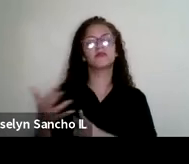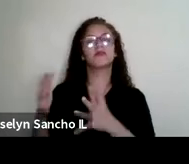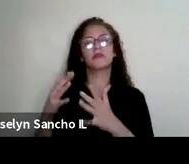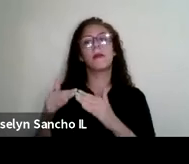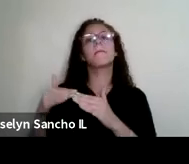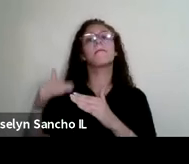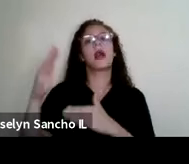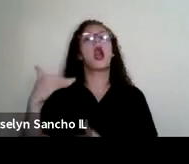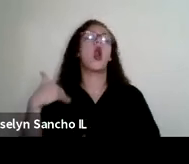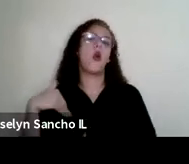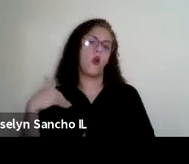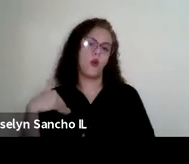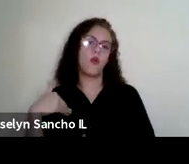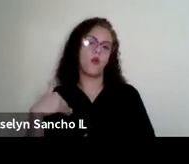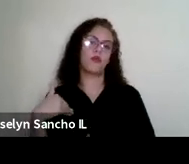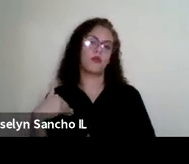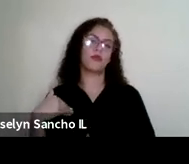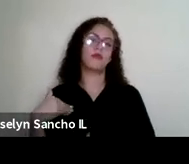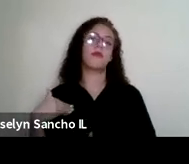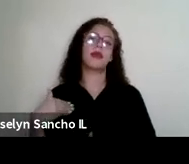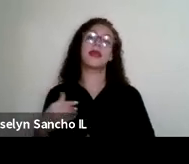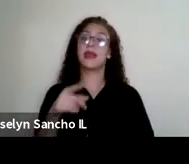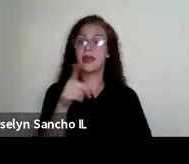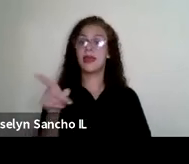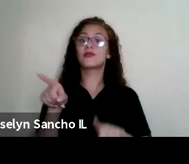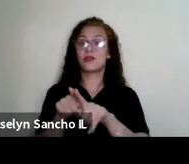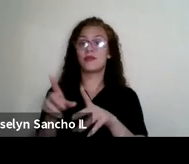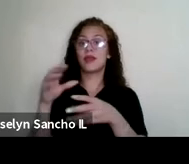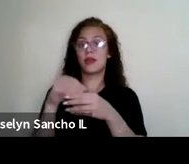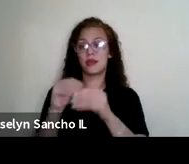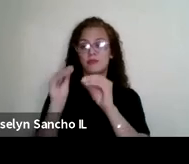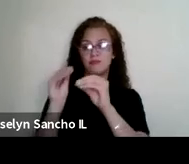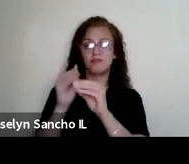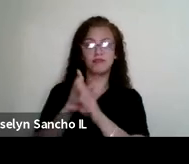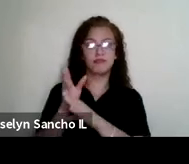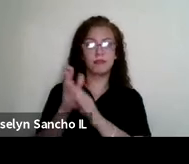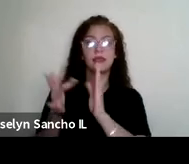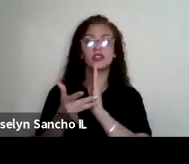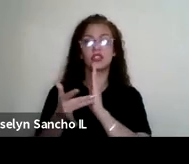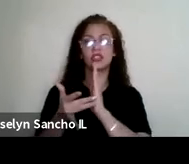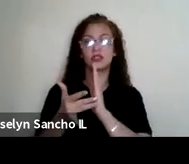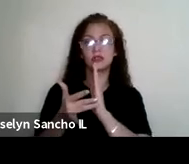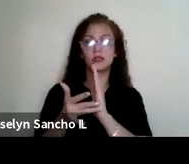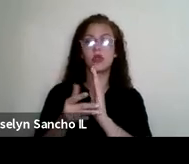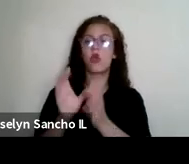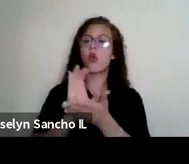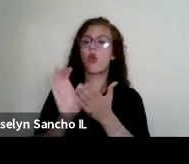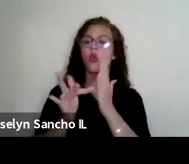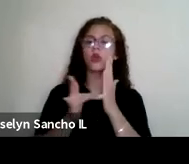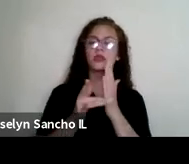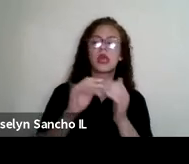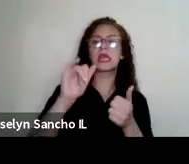mucho mayor de varones, incluyendo esto en la formación técnica, o sea, colegios técnicos profesionales,